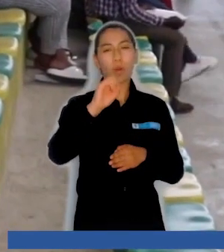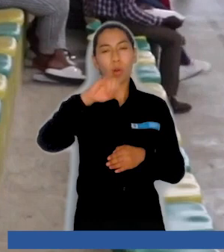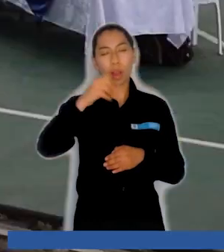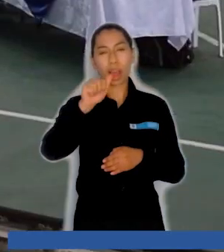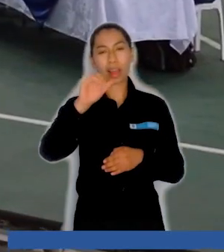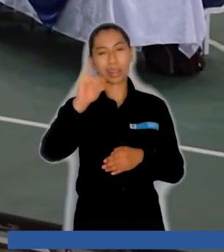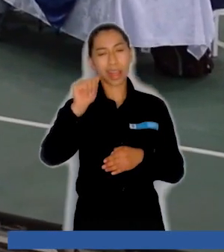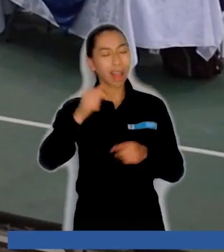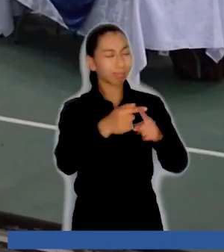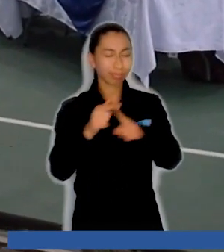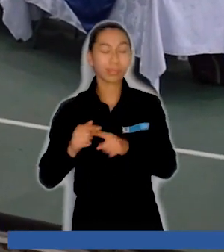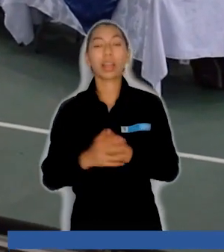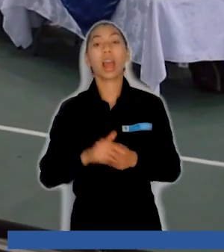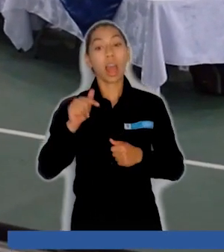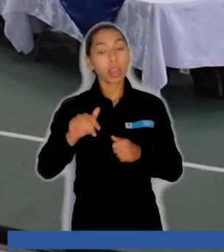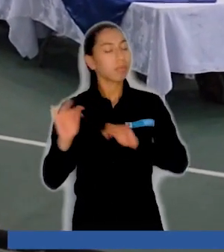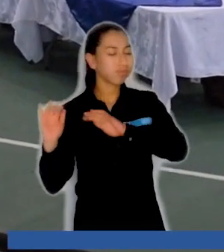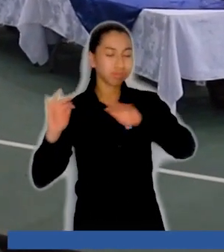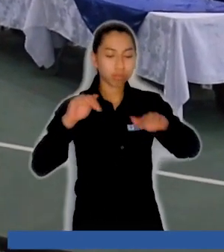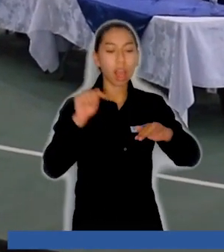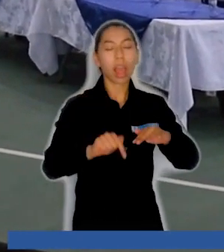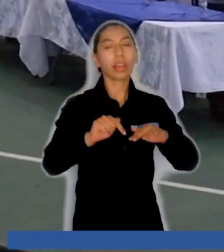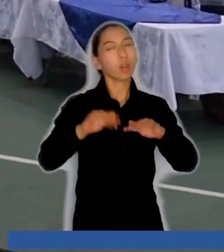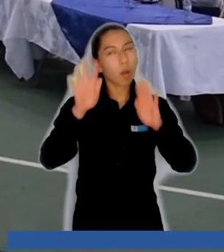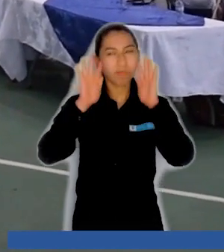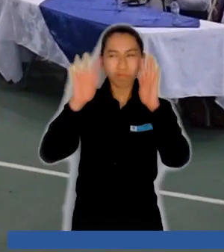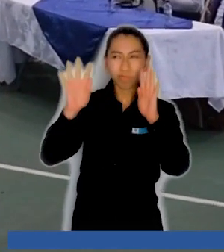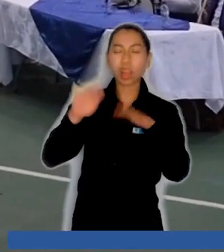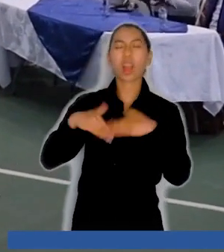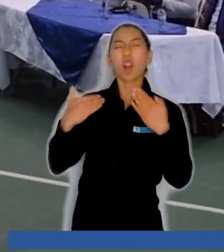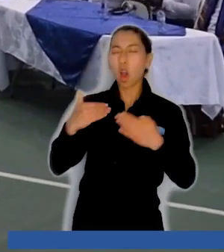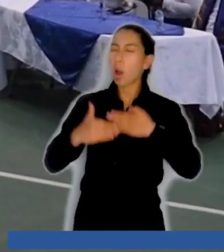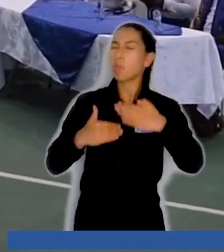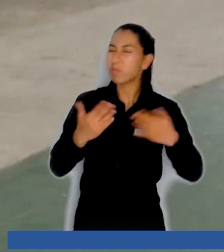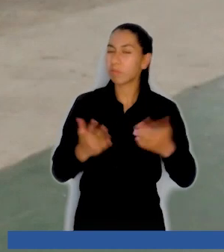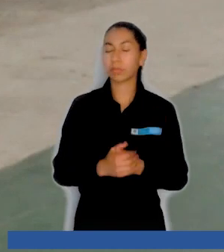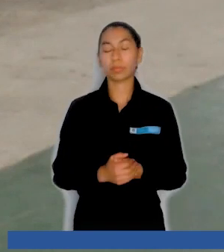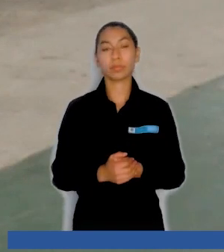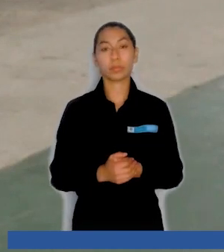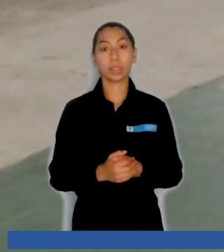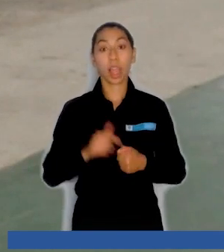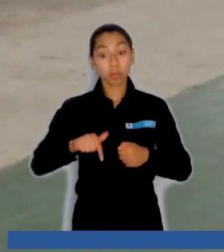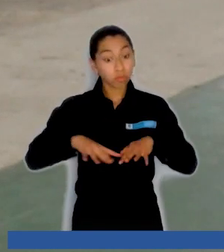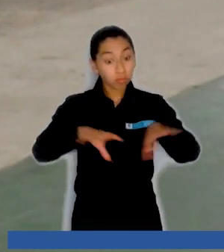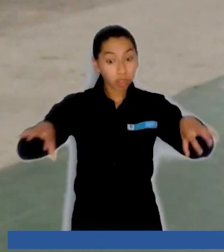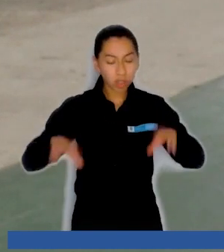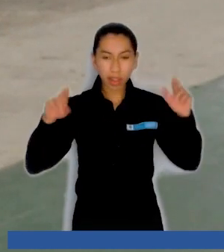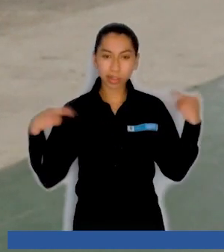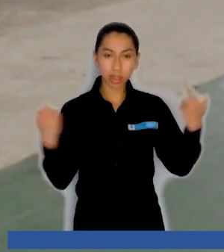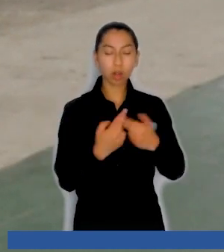estuvieron presentes en la jornada de pedagogía y socialización sobre las curules de paz. Hemos hecho esto alrededor de